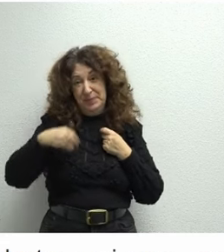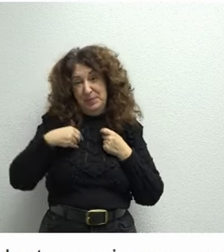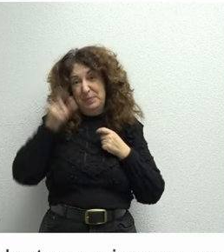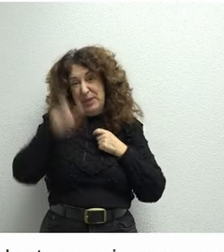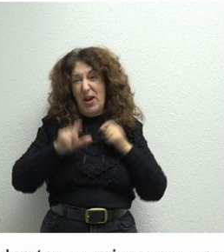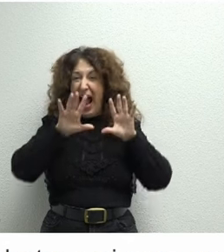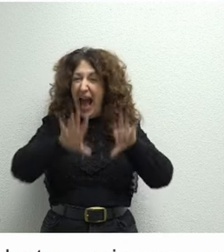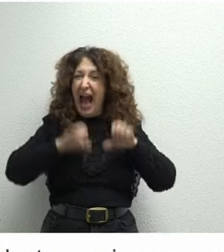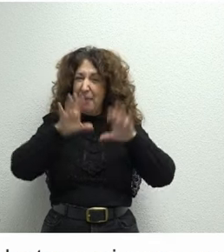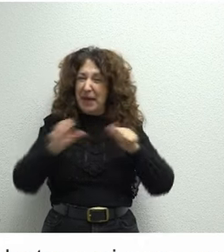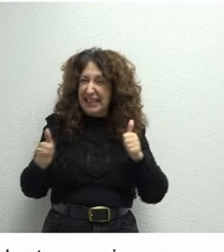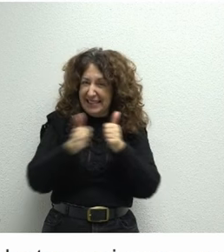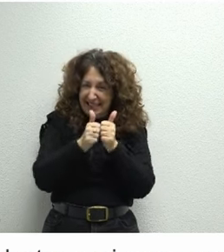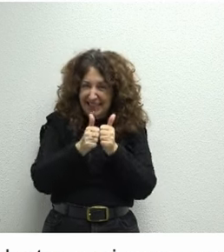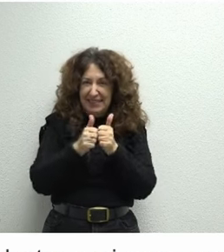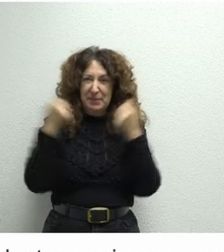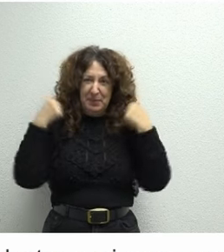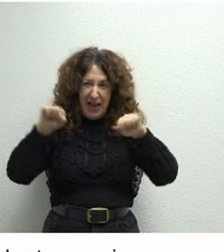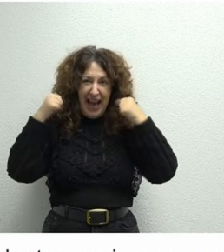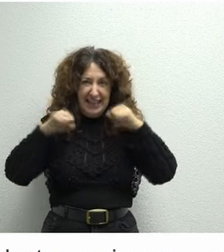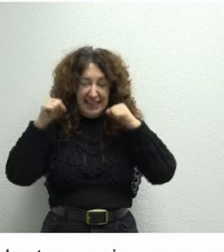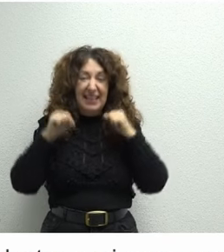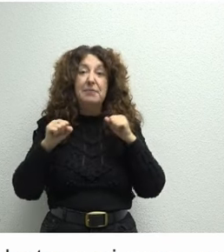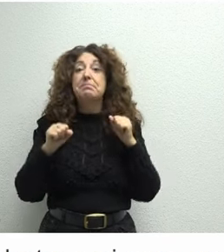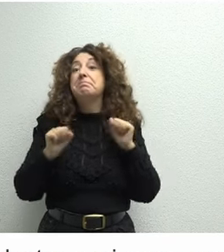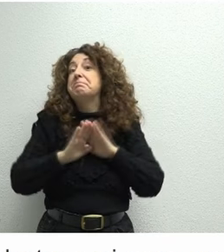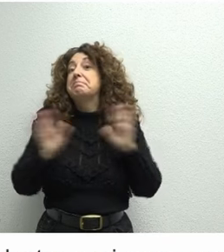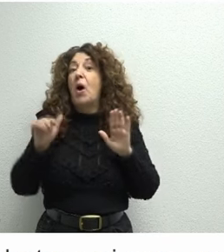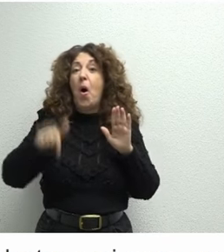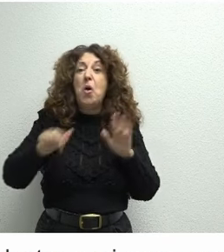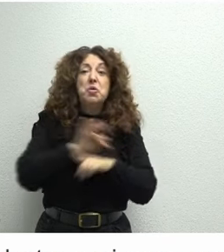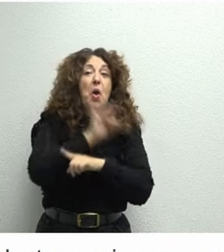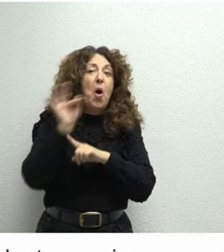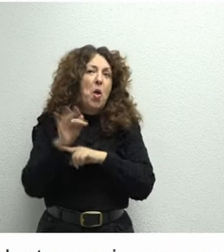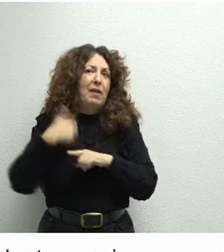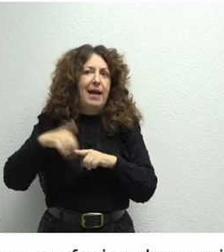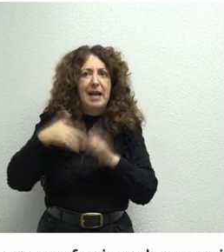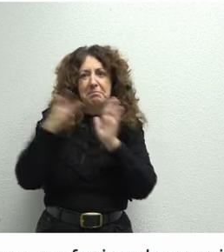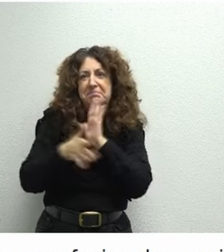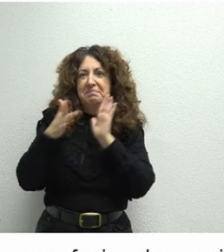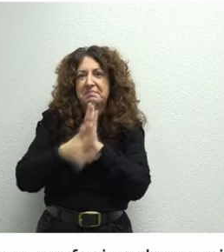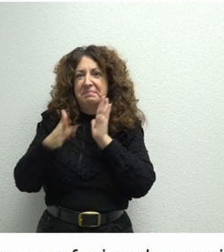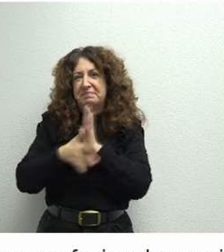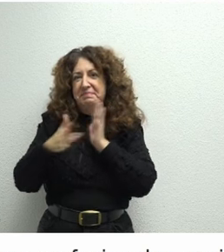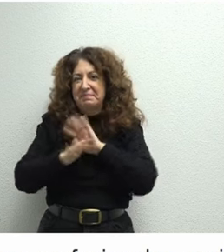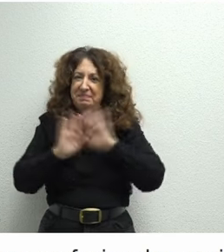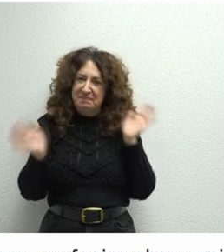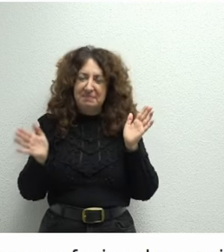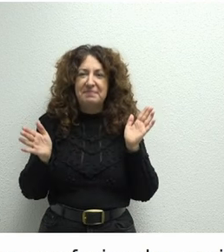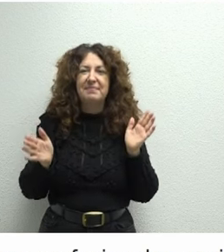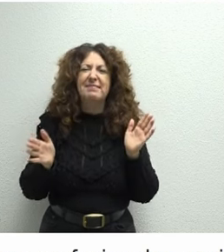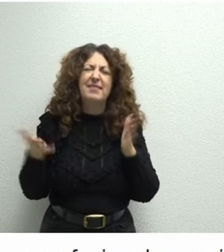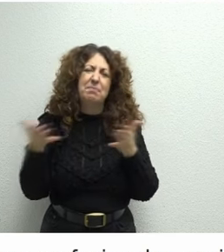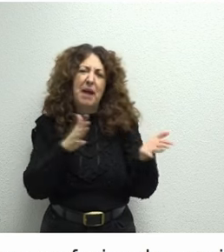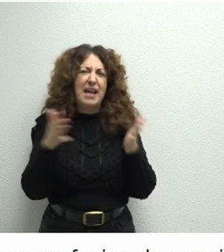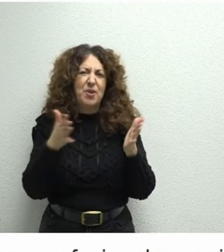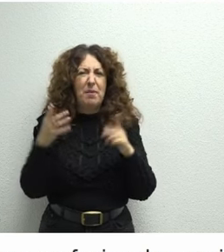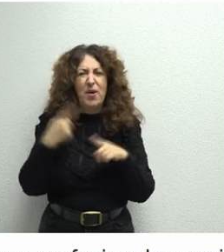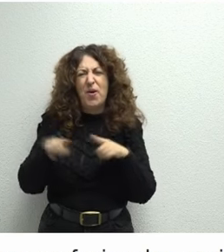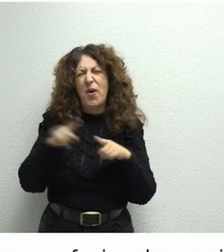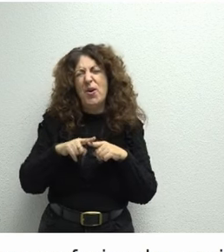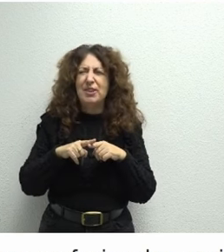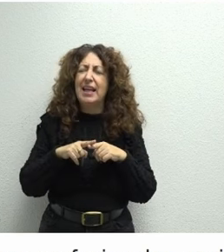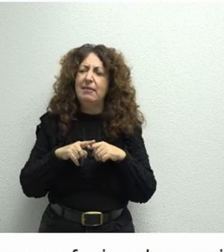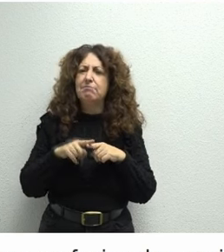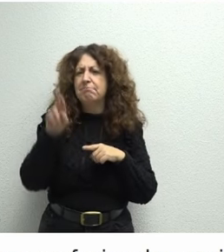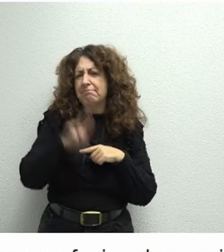y poco más que Añadir a lo largo a lo largo de todo el día se han estado haciendo hincapié más o menos en las